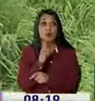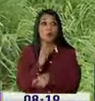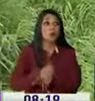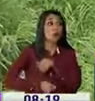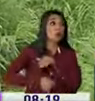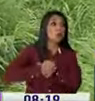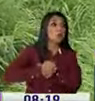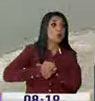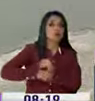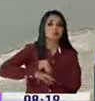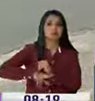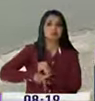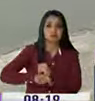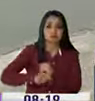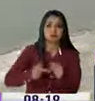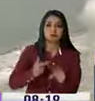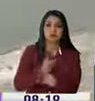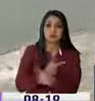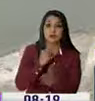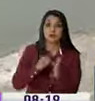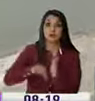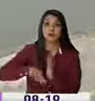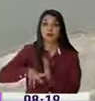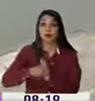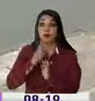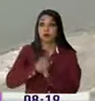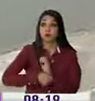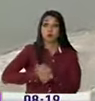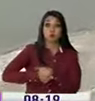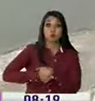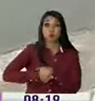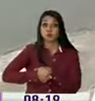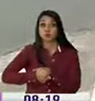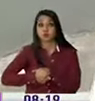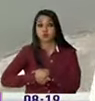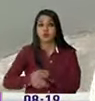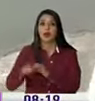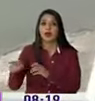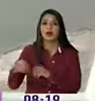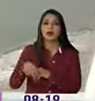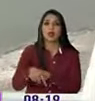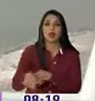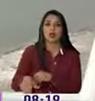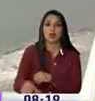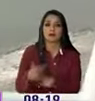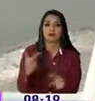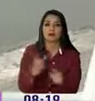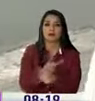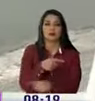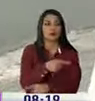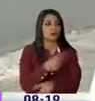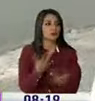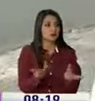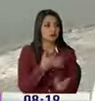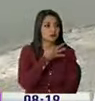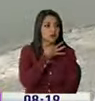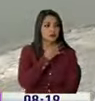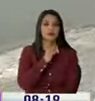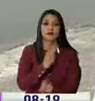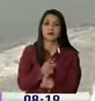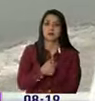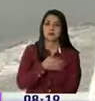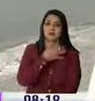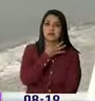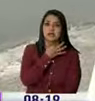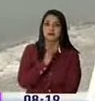varios vecinos. Ahí se esconden, detrás de la pared, y ahí es que va. ¿Y ustedes corren, tienen ese miedo? Claro, ¿no? Ese miedo, ya